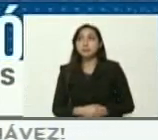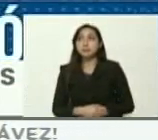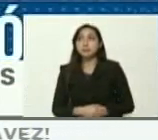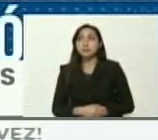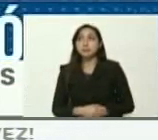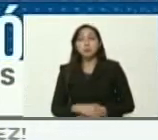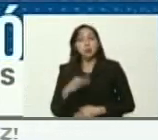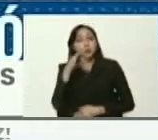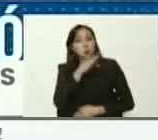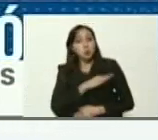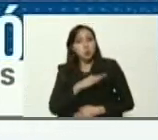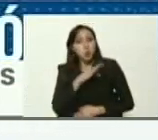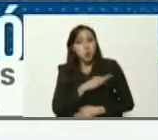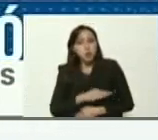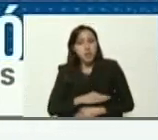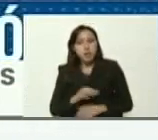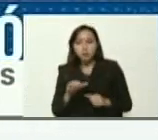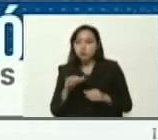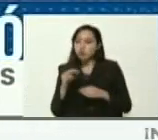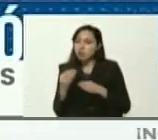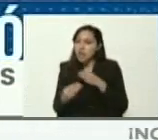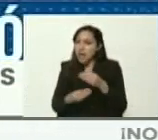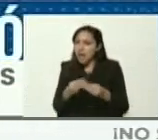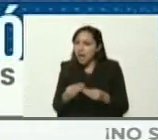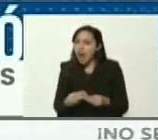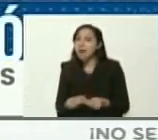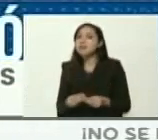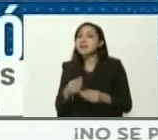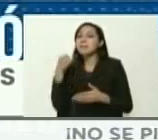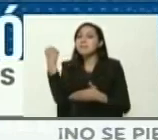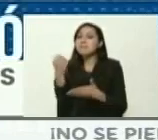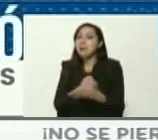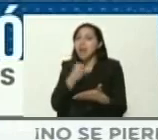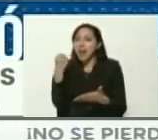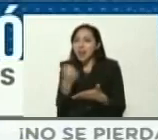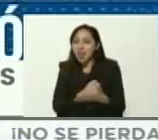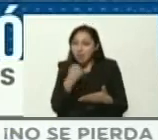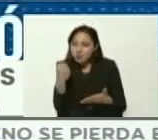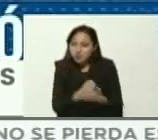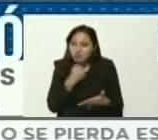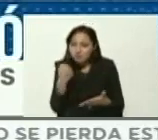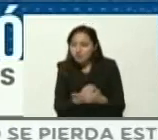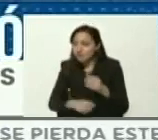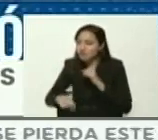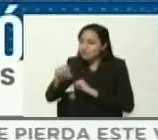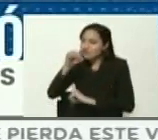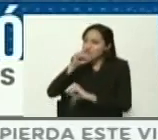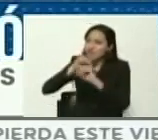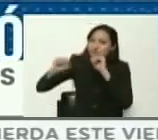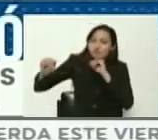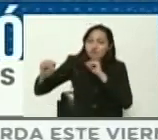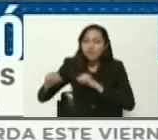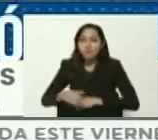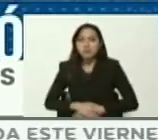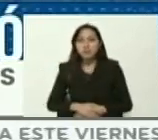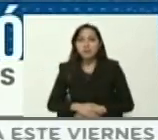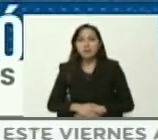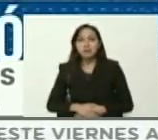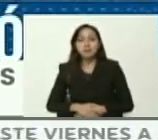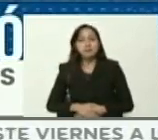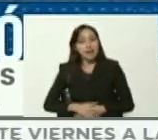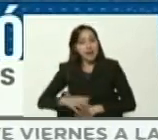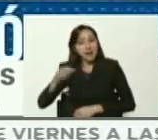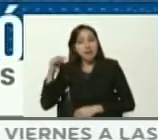El socialismo se conquista peleando, peleando, peleando hasta